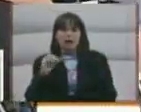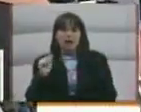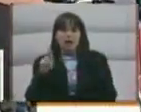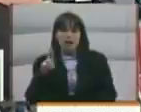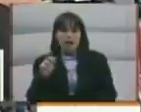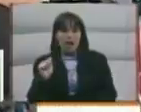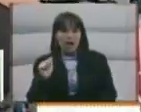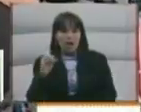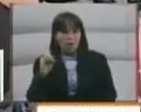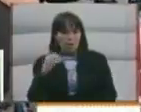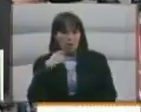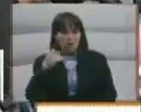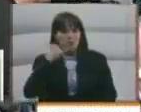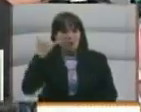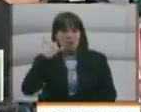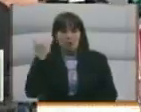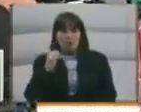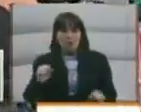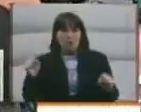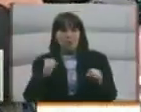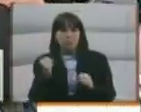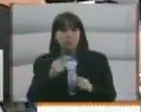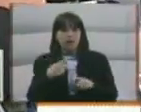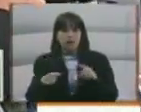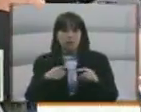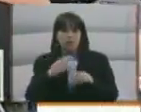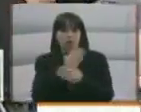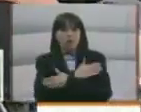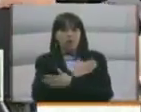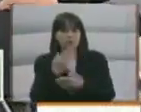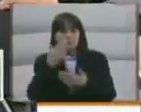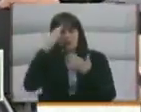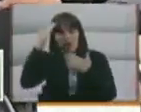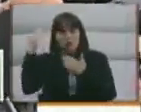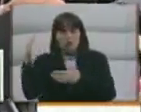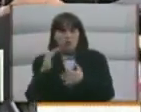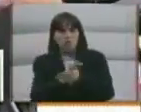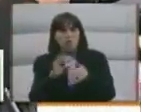dice San Morel, un abrazo para ti. Lenito Bar, saludo pana, excelente